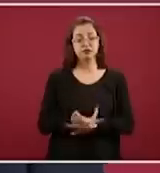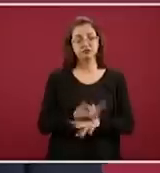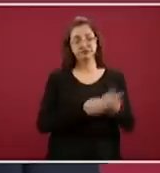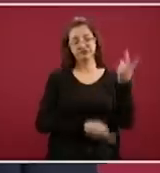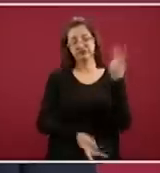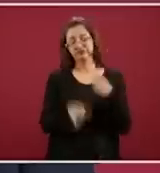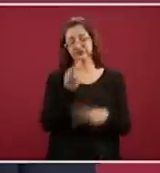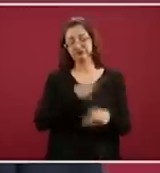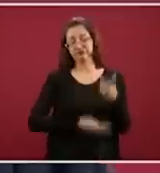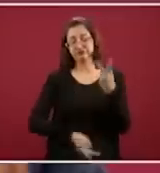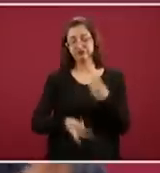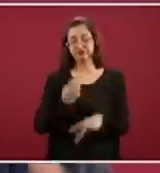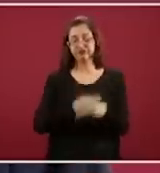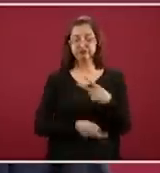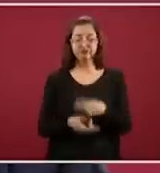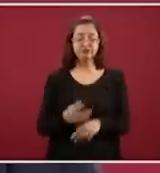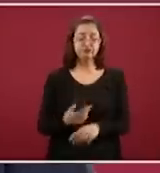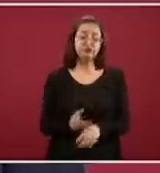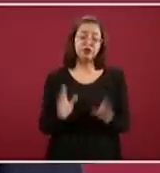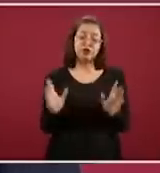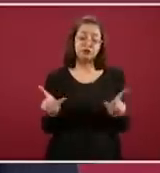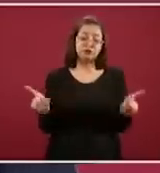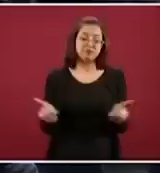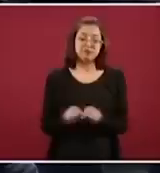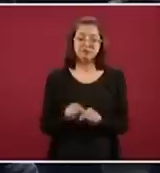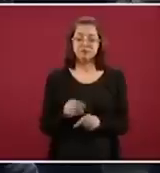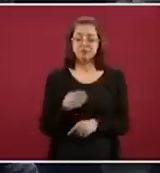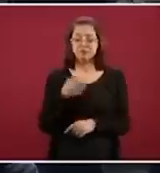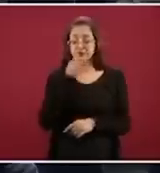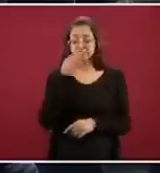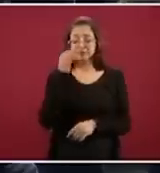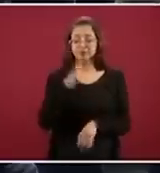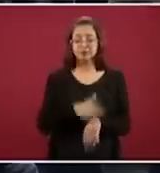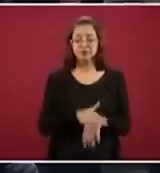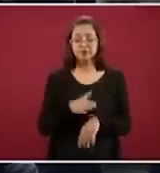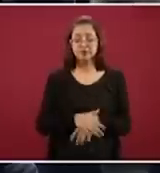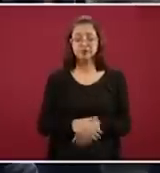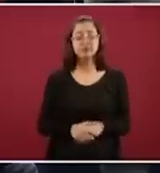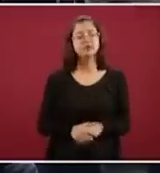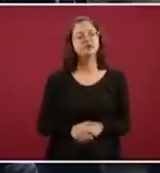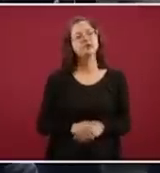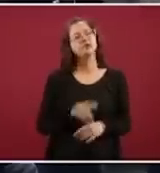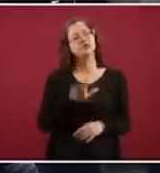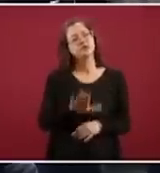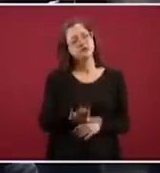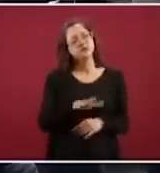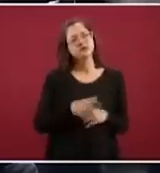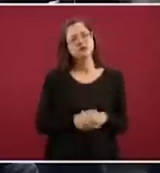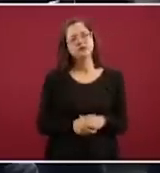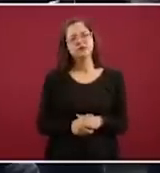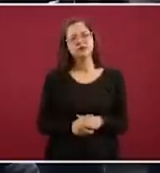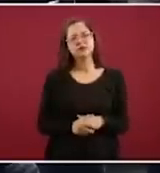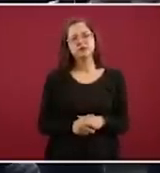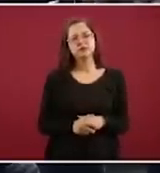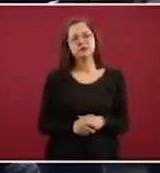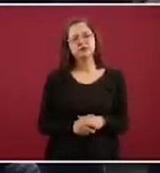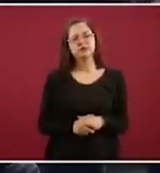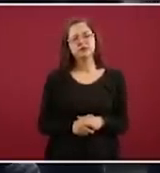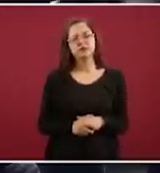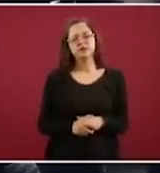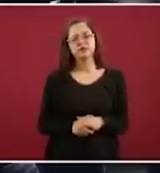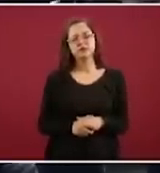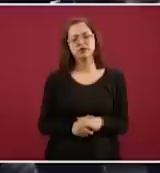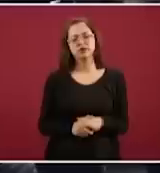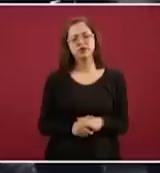Unidos. Eso es lo que puedo informarles. Presidente, y con el tema que hoy se aborda, no precisamente